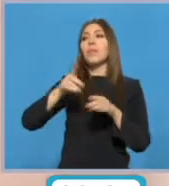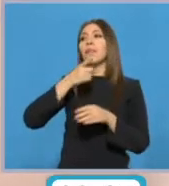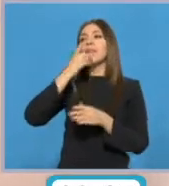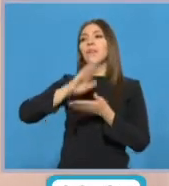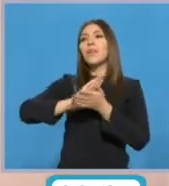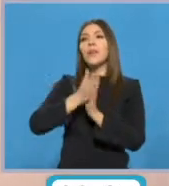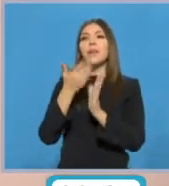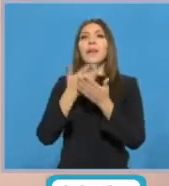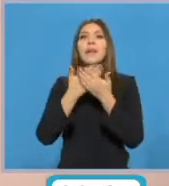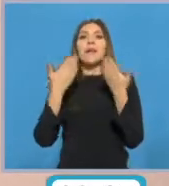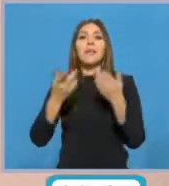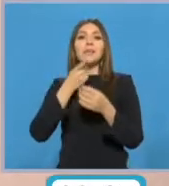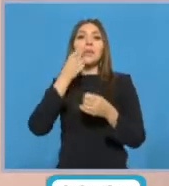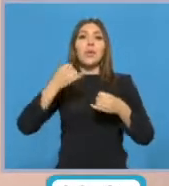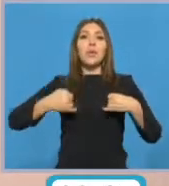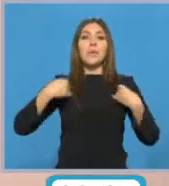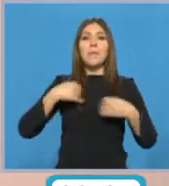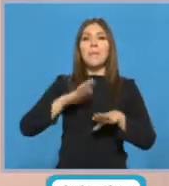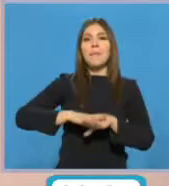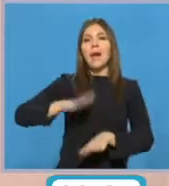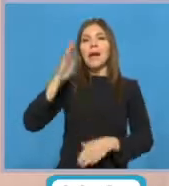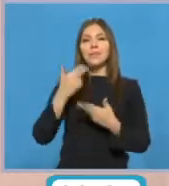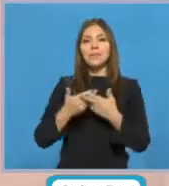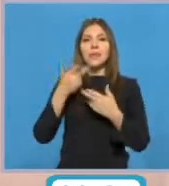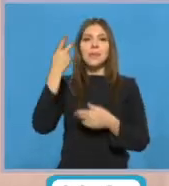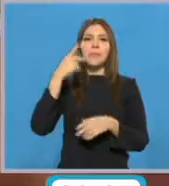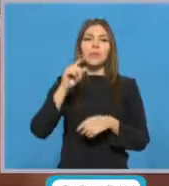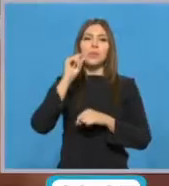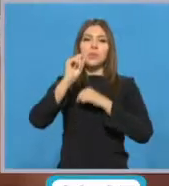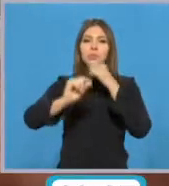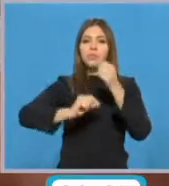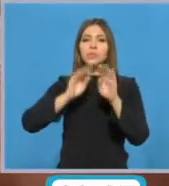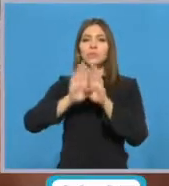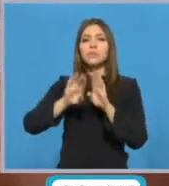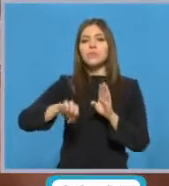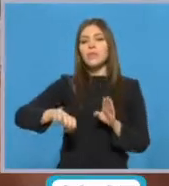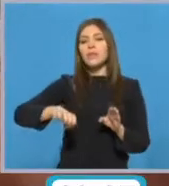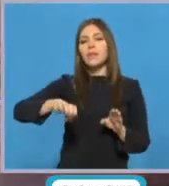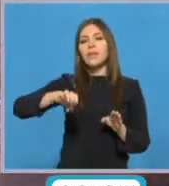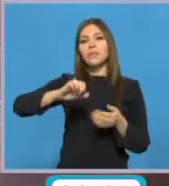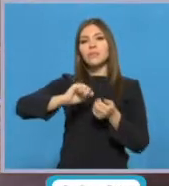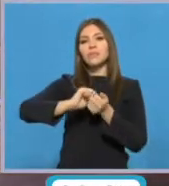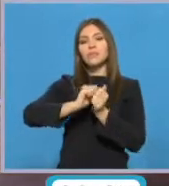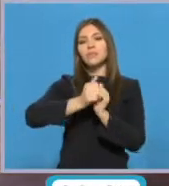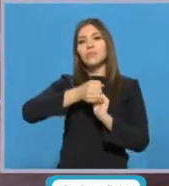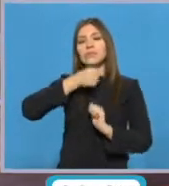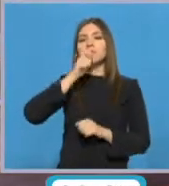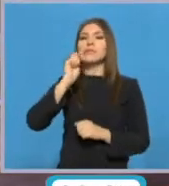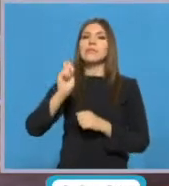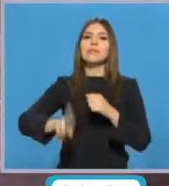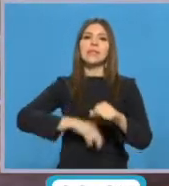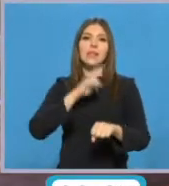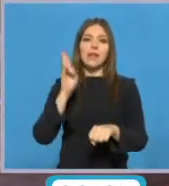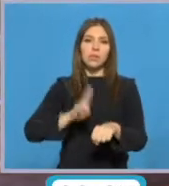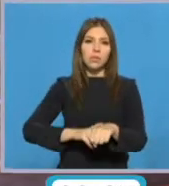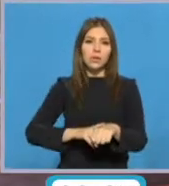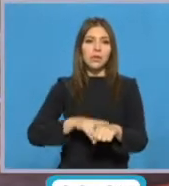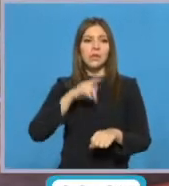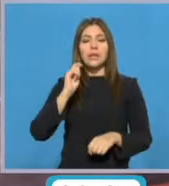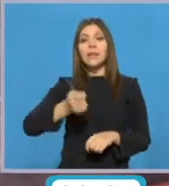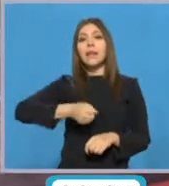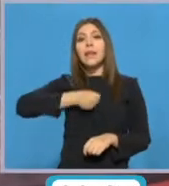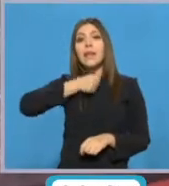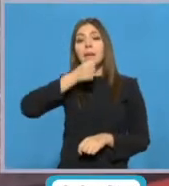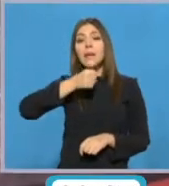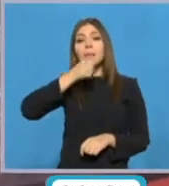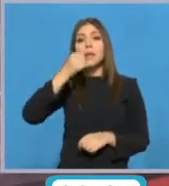tantas cosas ahora como se le dice. Pero finalmente el envejecimiento es algo natural. Pues sí. Yo lo que pienso es que el envejecimiento y el deterioro son dos cosas